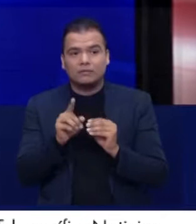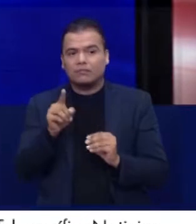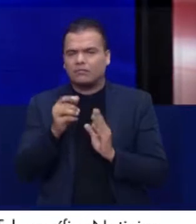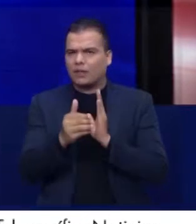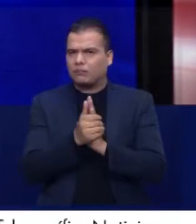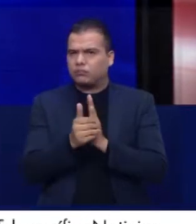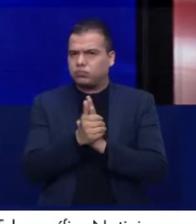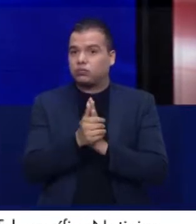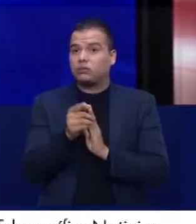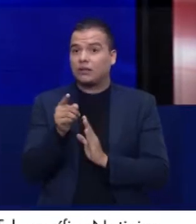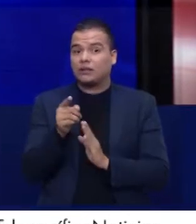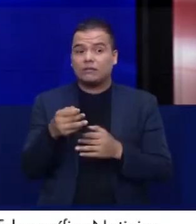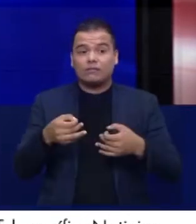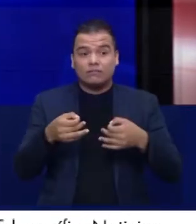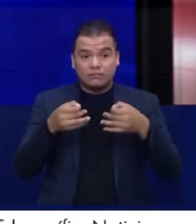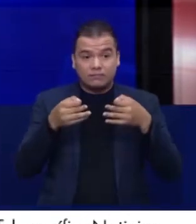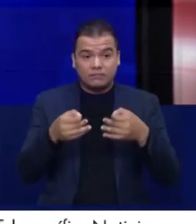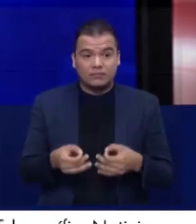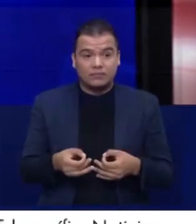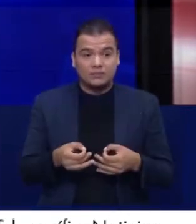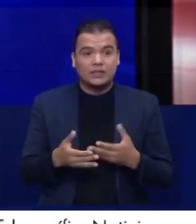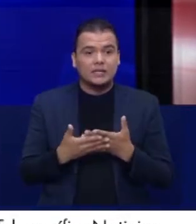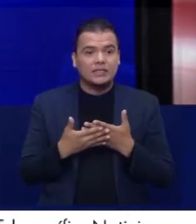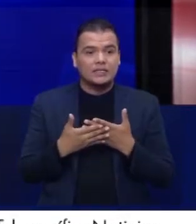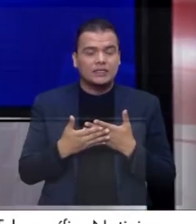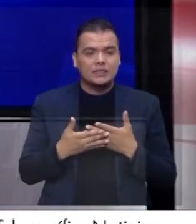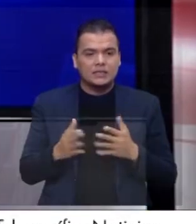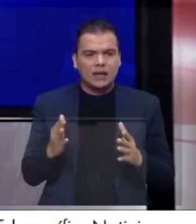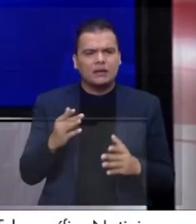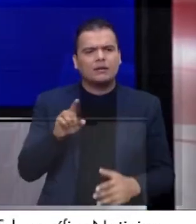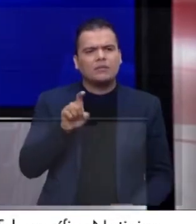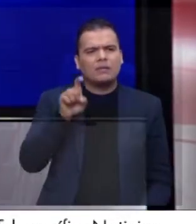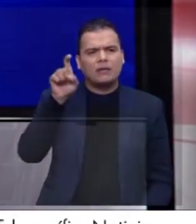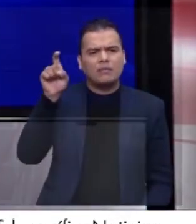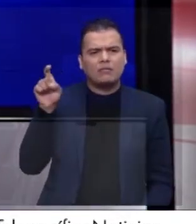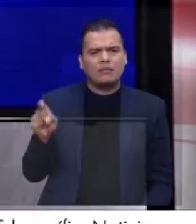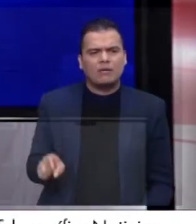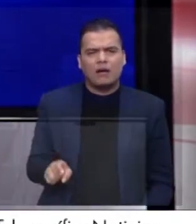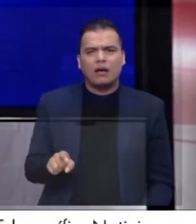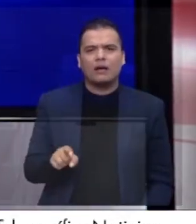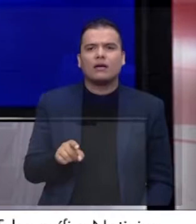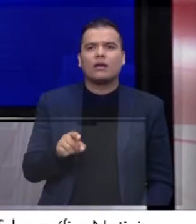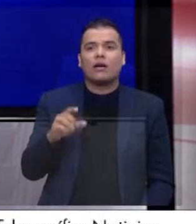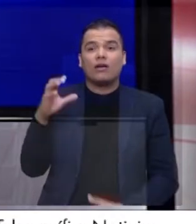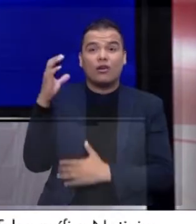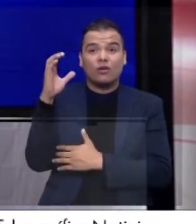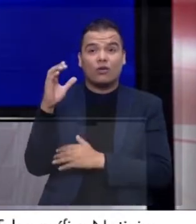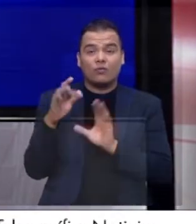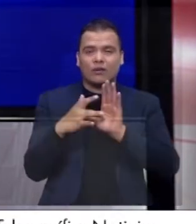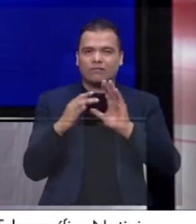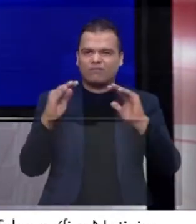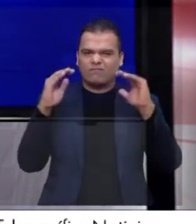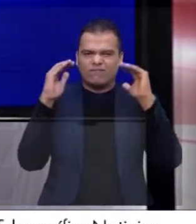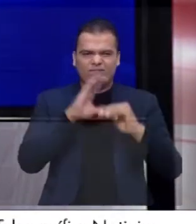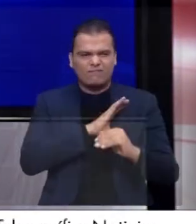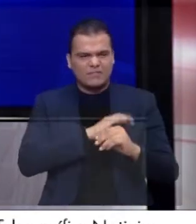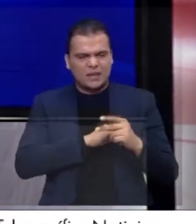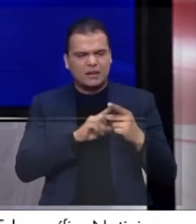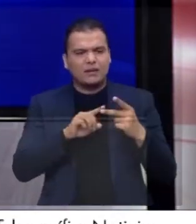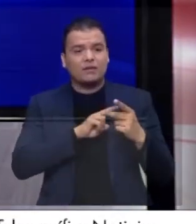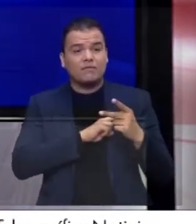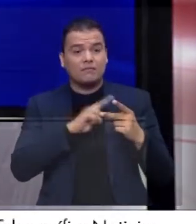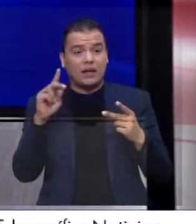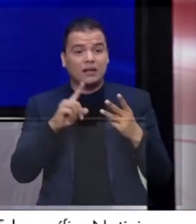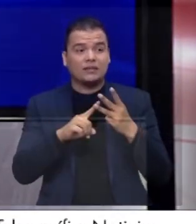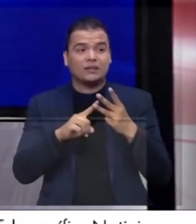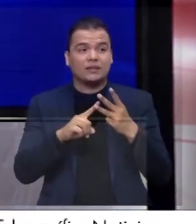destreza, este niño karateca ha recorrido todo el país dejando en alto Cali, el Valle del Cauca y